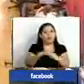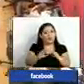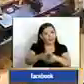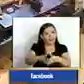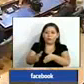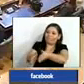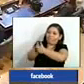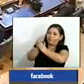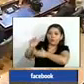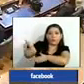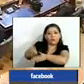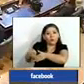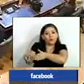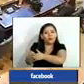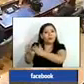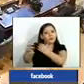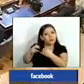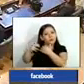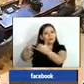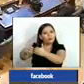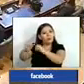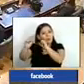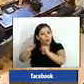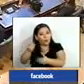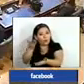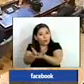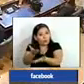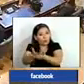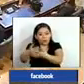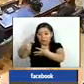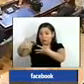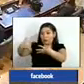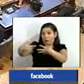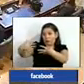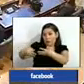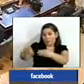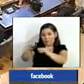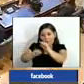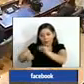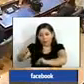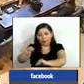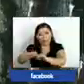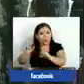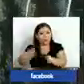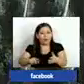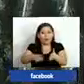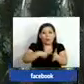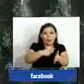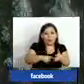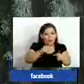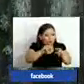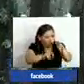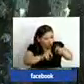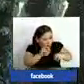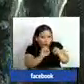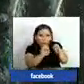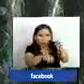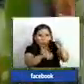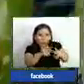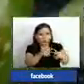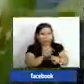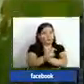diputados de la Asamblea Legislativa crear propuestas de ley para que se prohíba el uso de agroquímicos que están